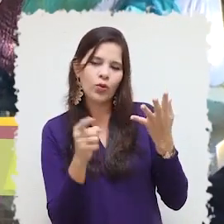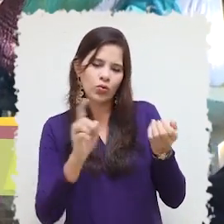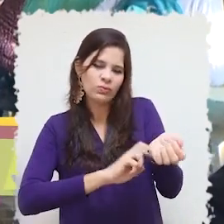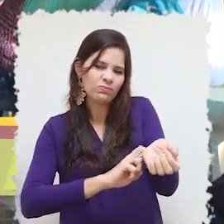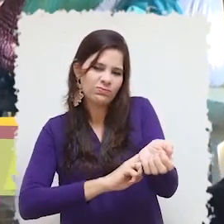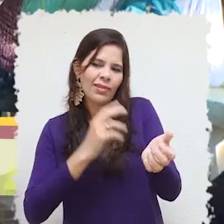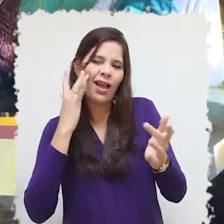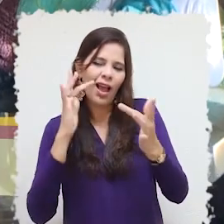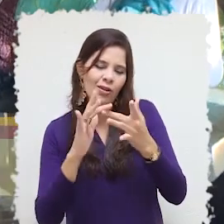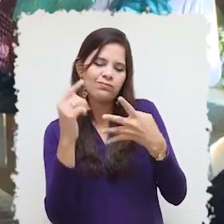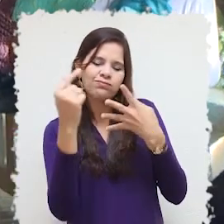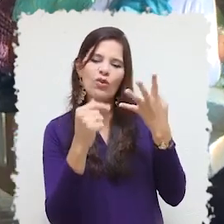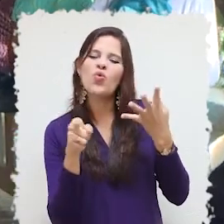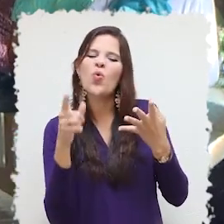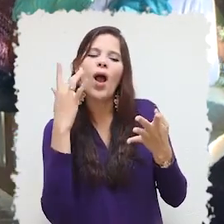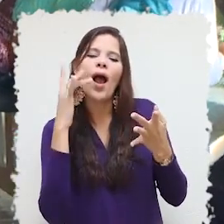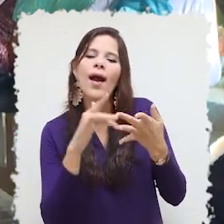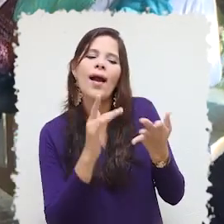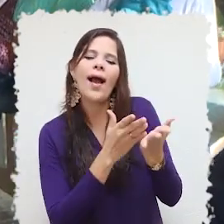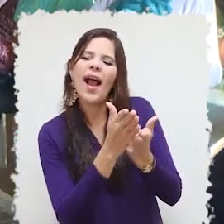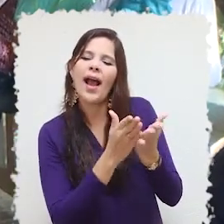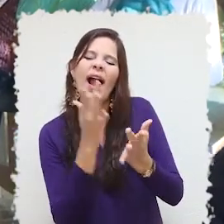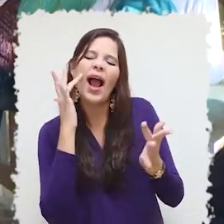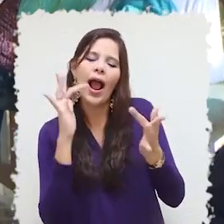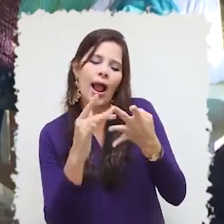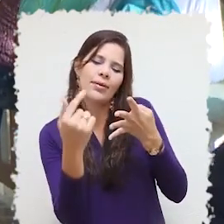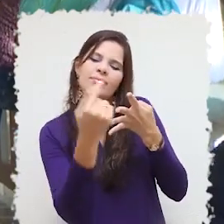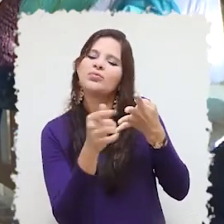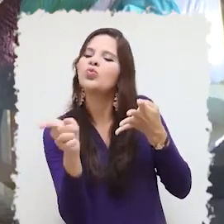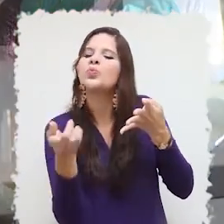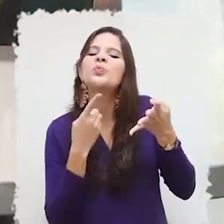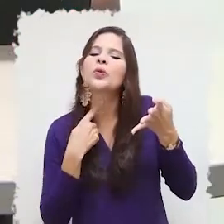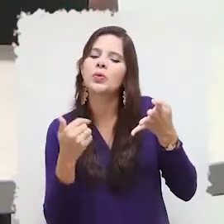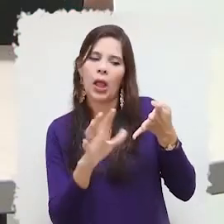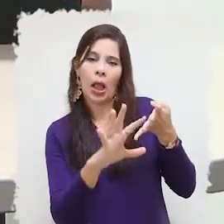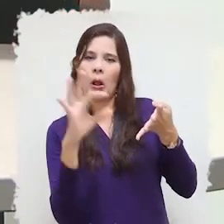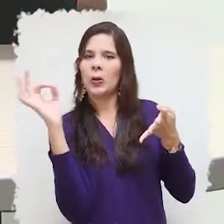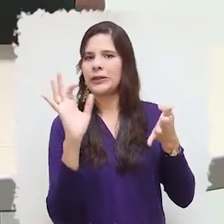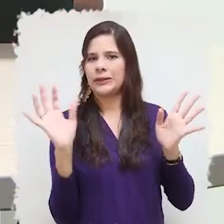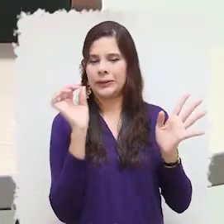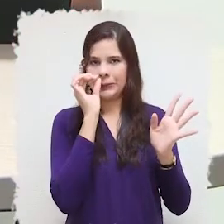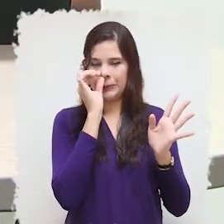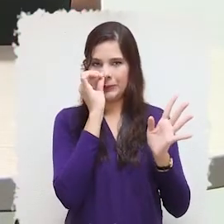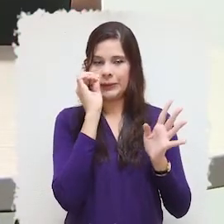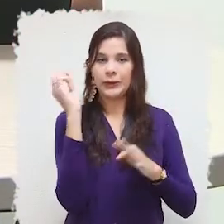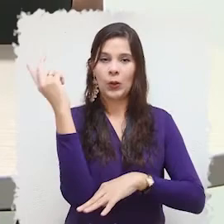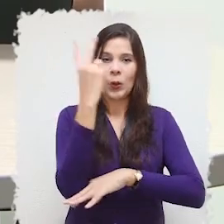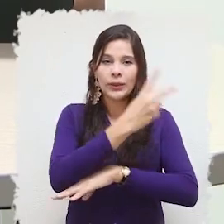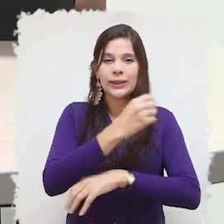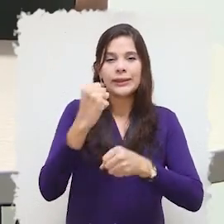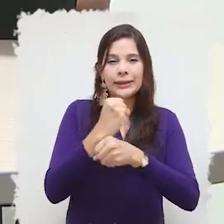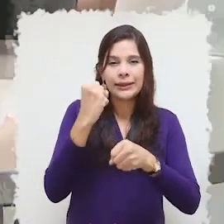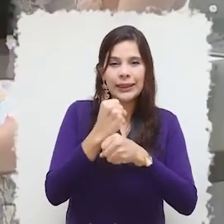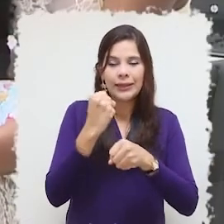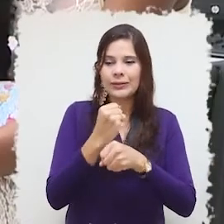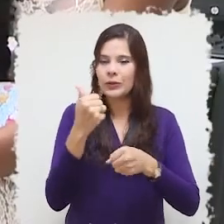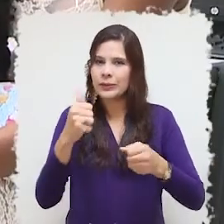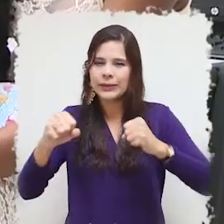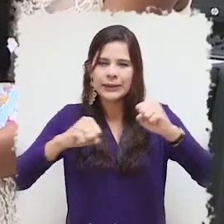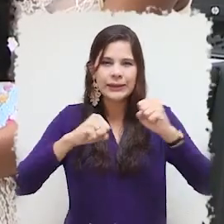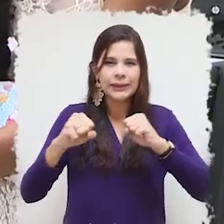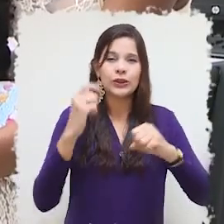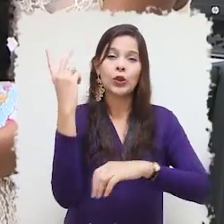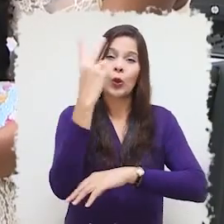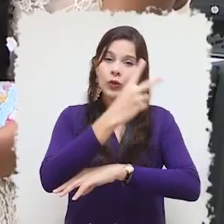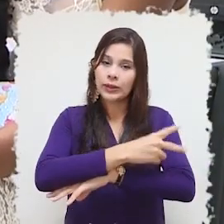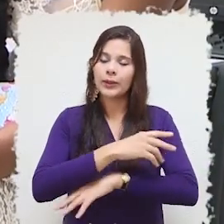aptitudes, sus competencias, elegir un programa académico acorde a su vocacionalidad. Luego de estos dos días de trabajo con los estudiantes Talento